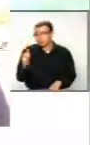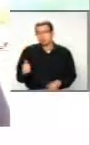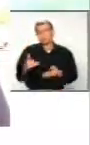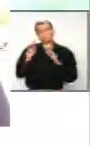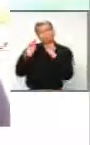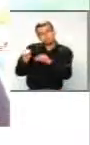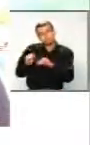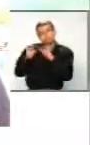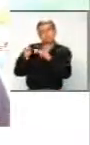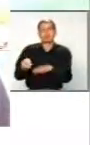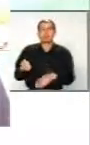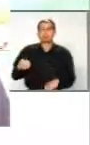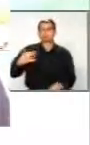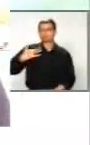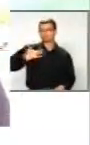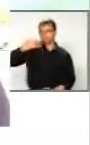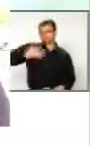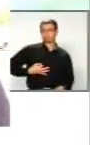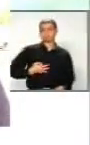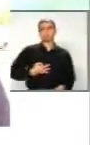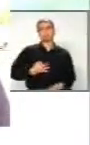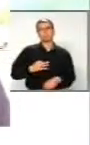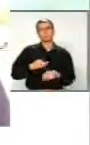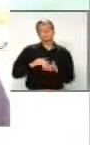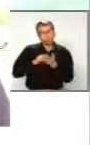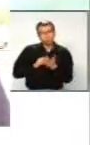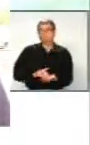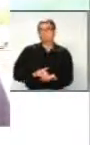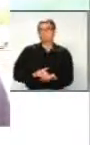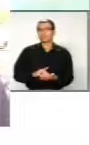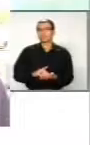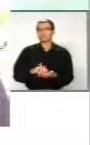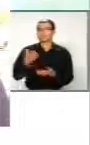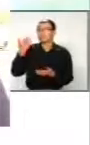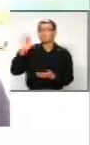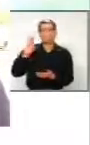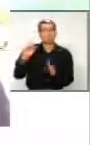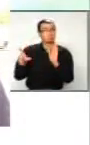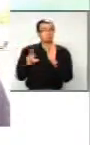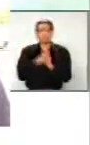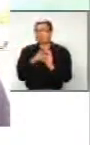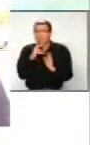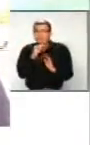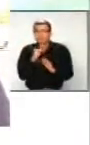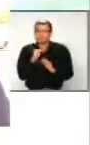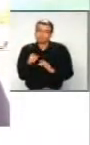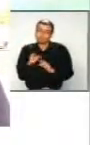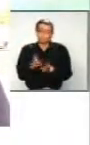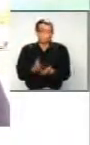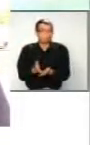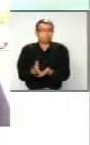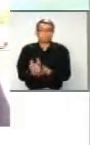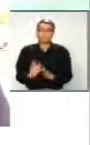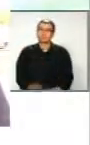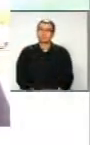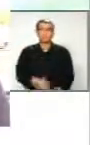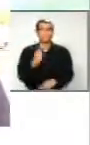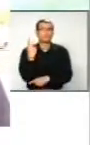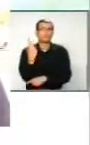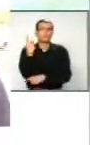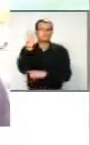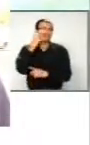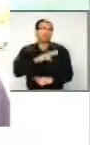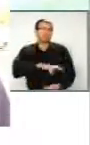ética, moral, sin la ética, sin las bases, principios, sin Dios, sin ley, etcétera, etcétera. Los sistemas políticos